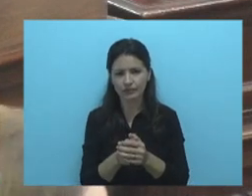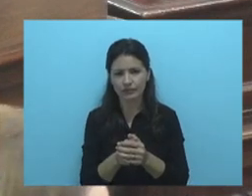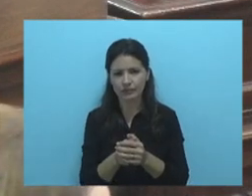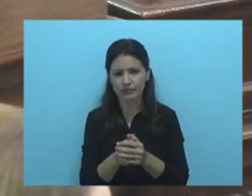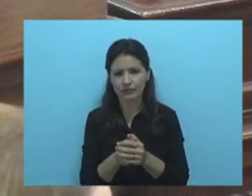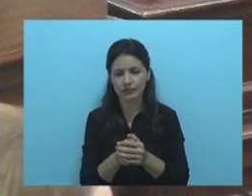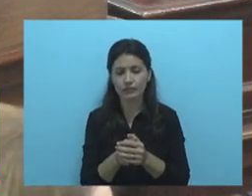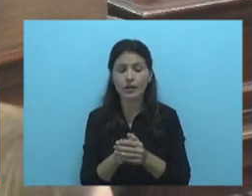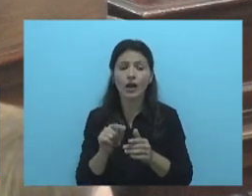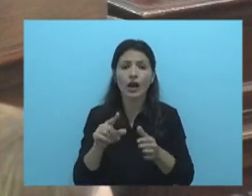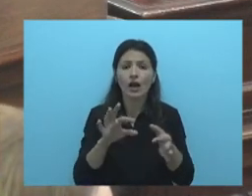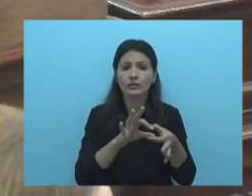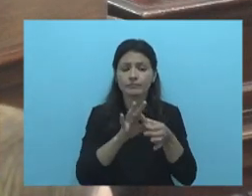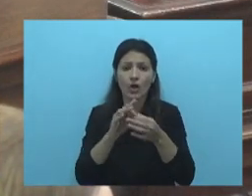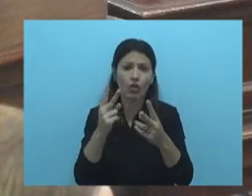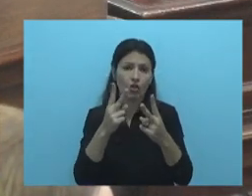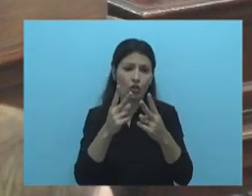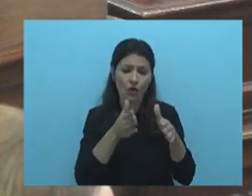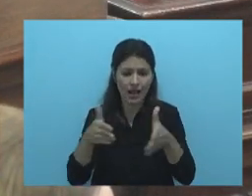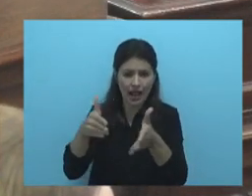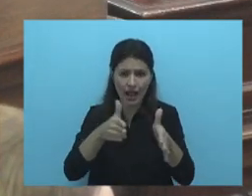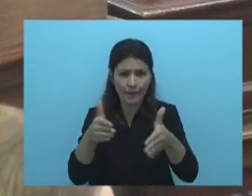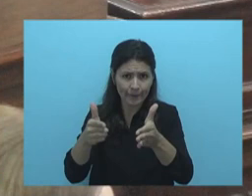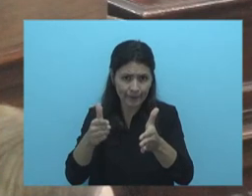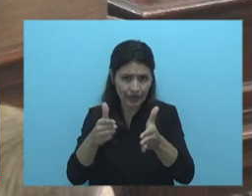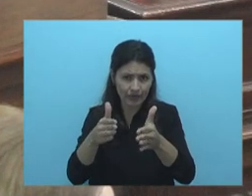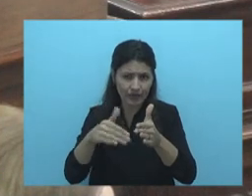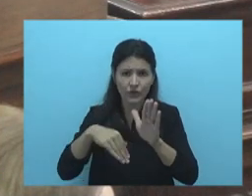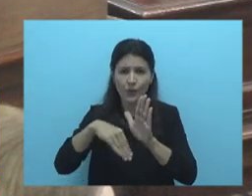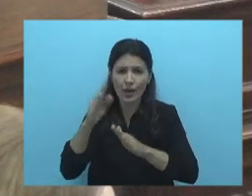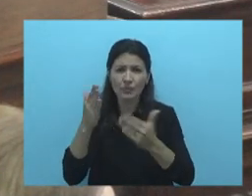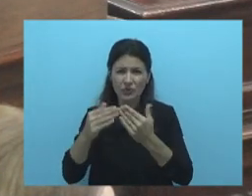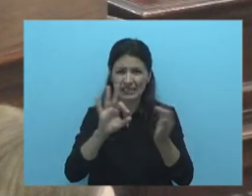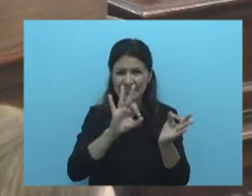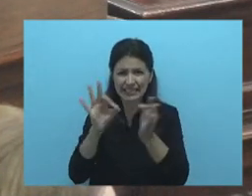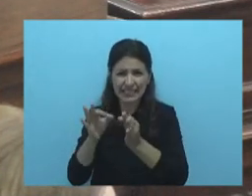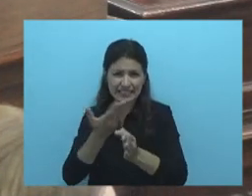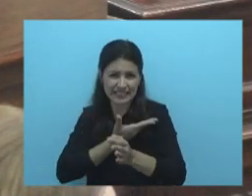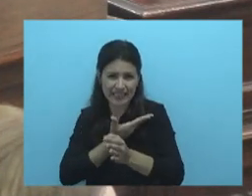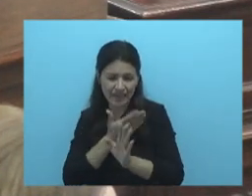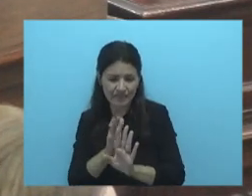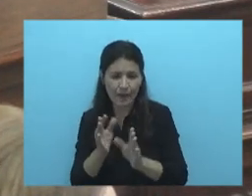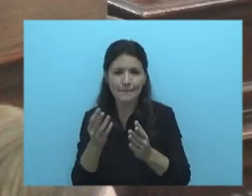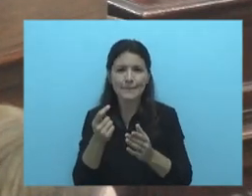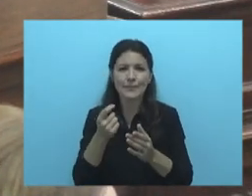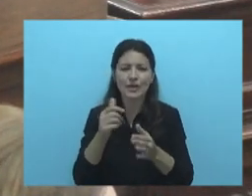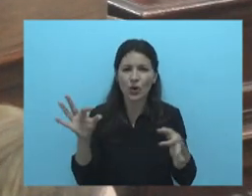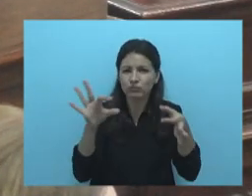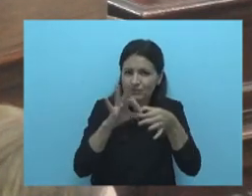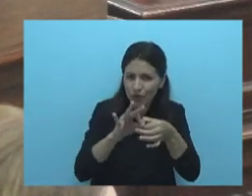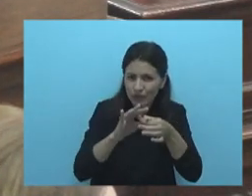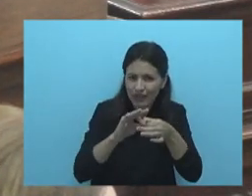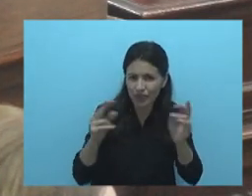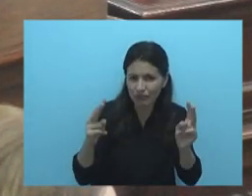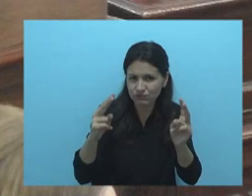conexión alternativa o dos conexiones alternativas, pero que están conectados bajo